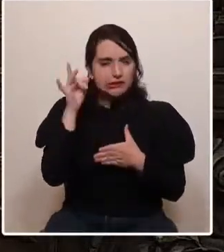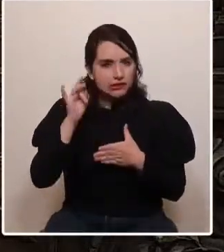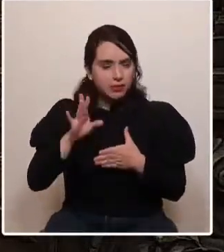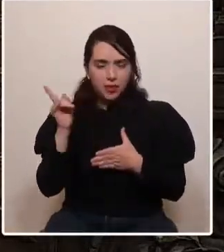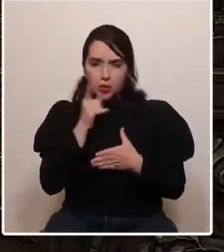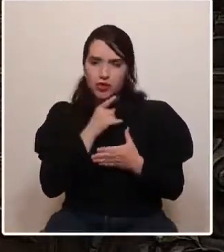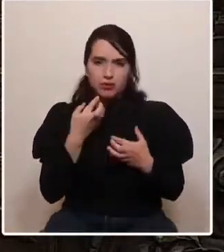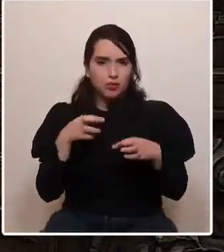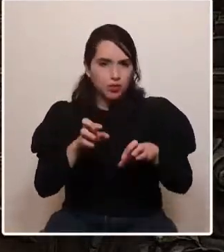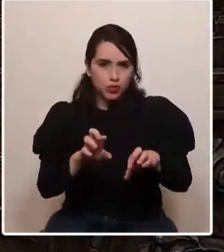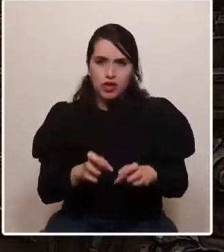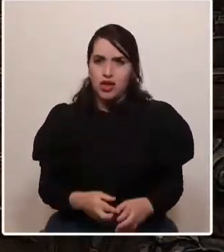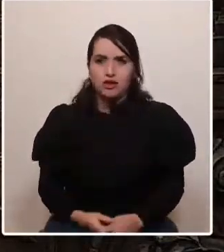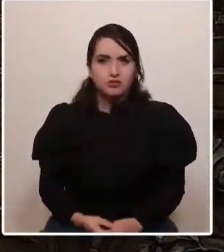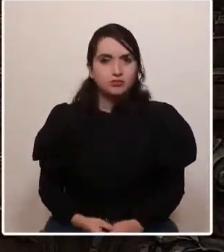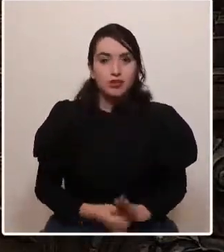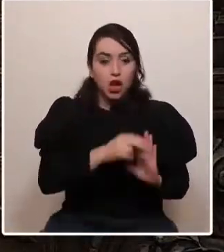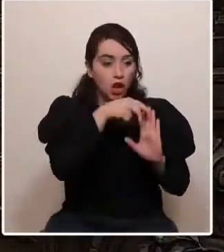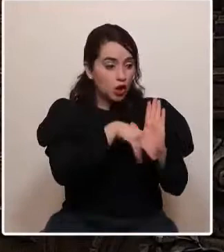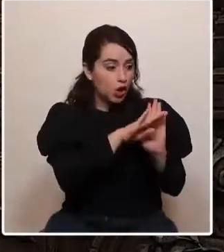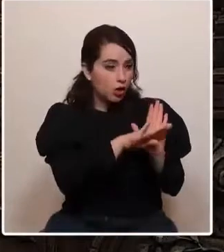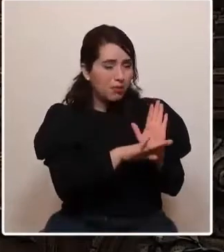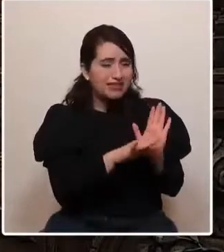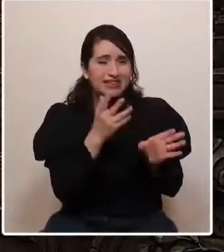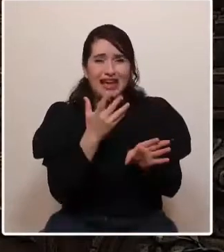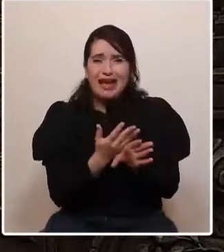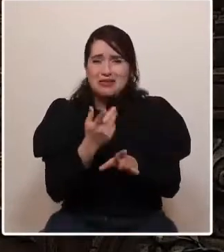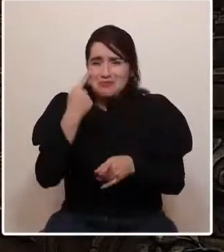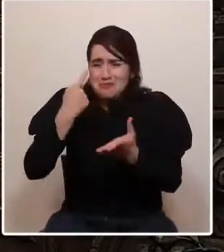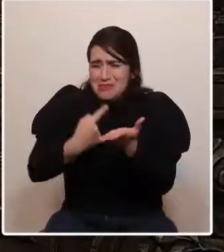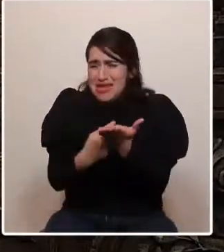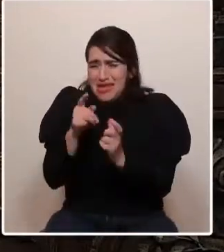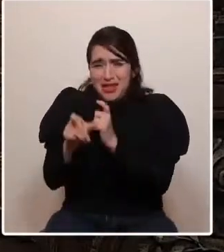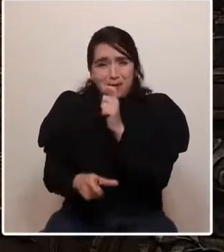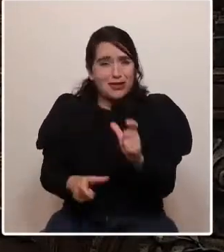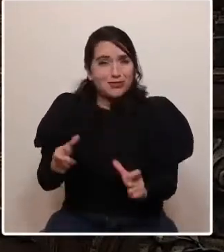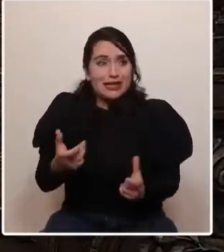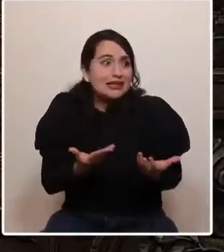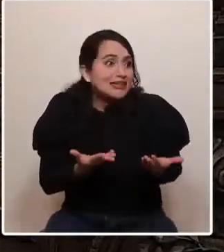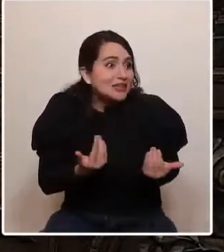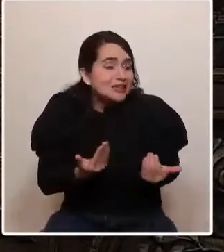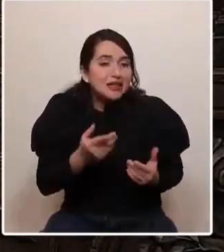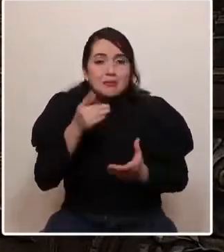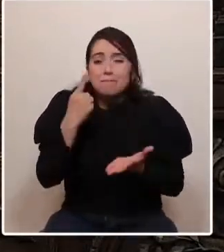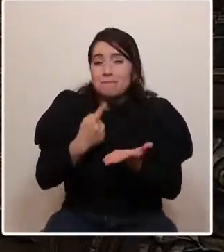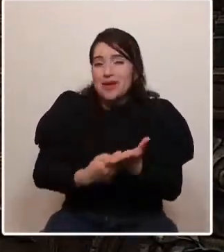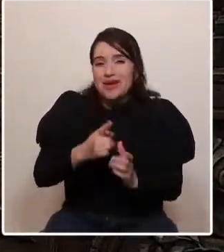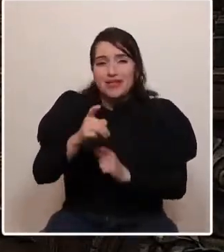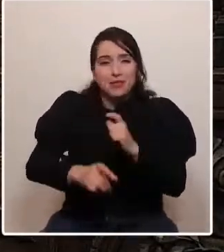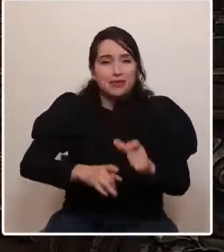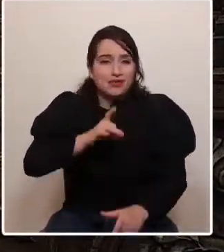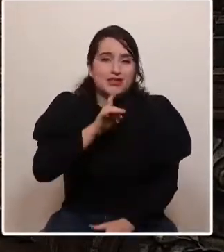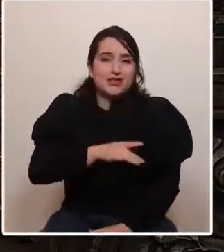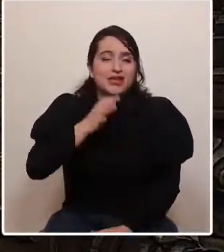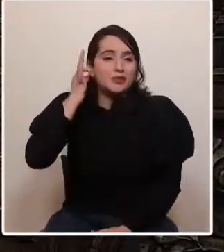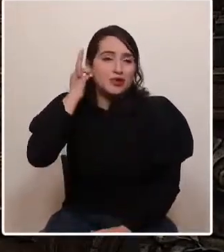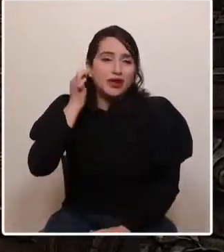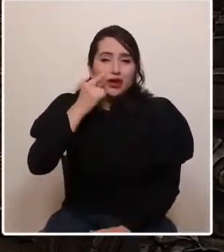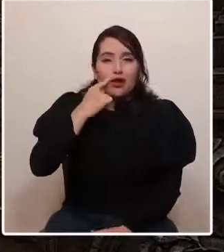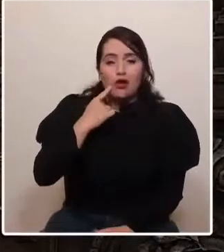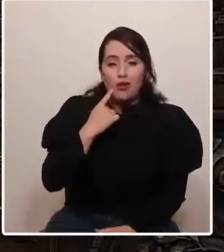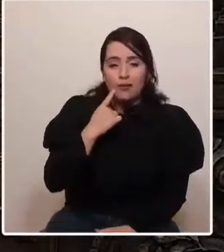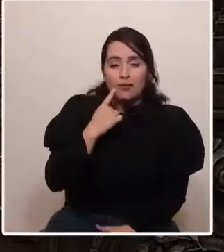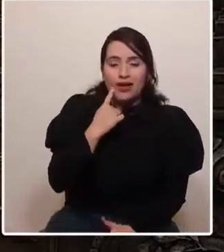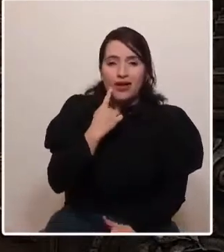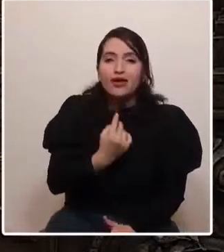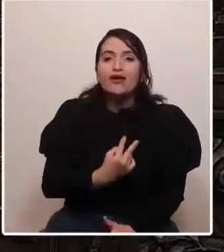Detrás de cada una de estas normas hay miles de personas, hay miles de chilenas y chilenos que han manifestado su